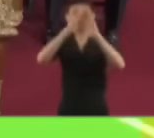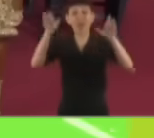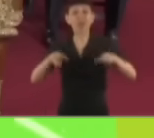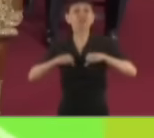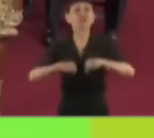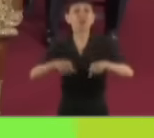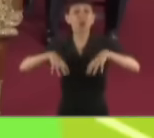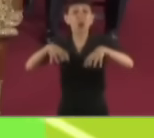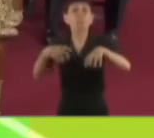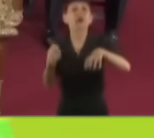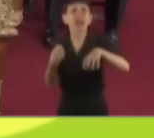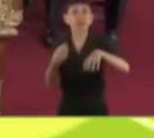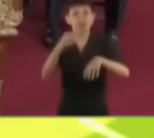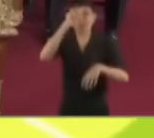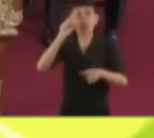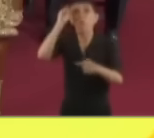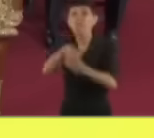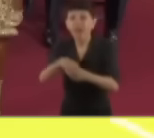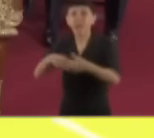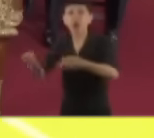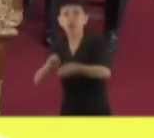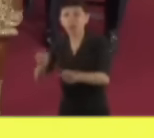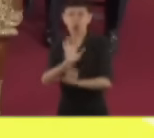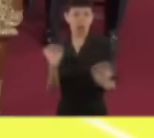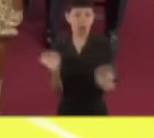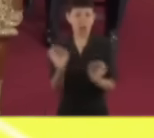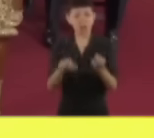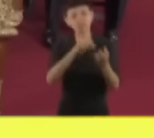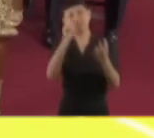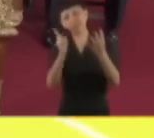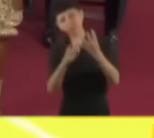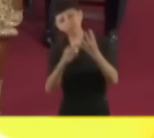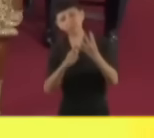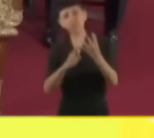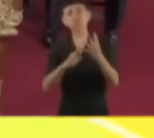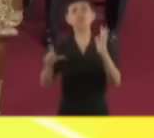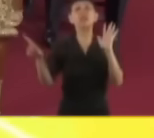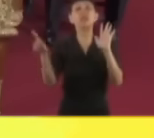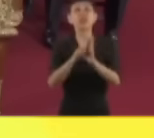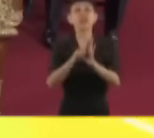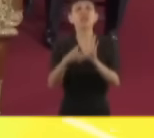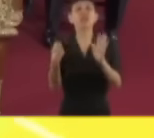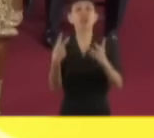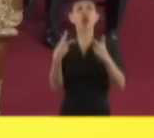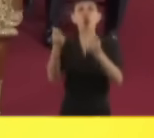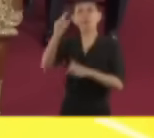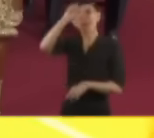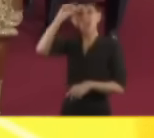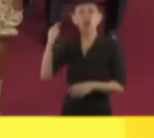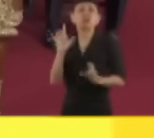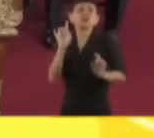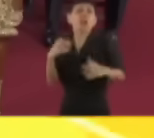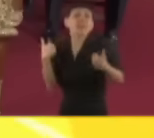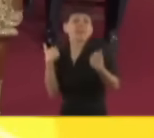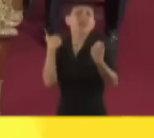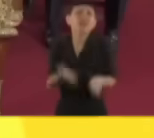No. Está bien, sí, ¿y? No, está bien, pero no es que... Es, bueno, no, que es necesario es, y que no, que es urgente es y que no. Es un decreto, pero que son 300 cosas que están abarcando. Vivimos no